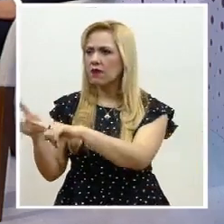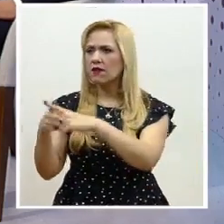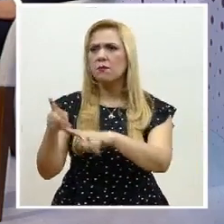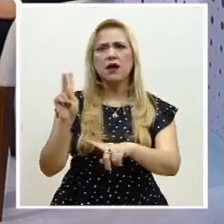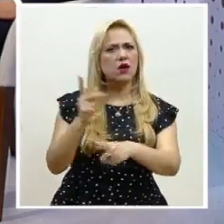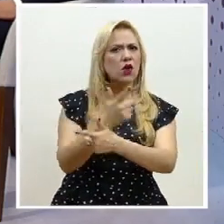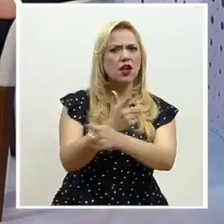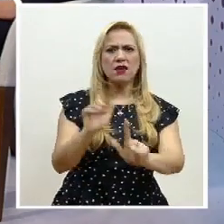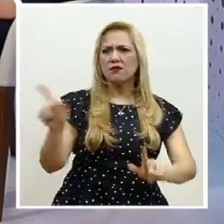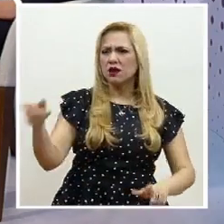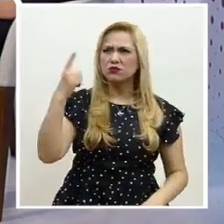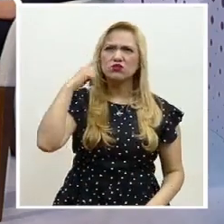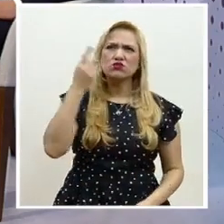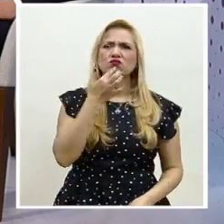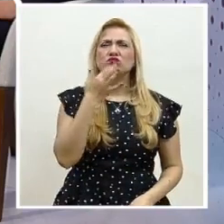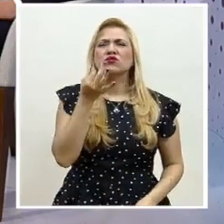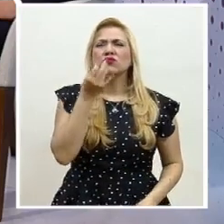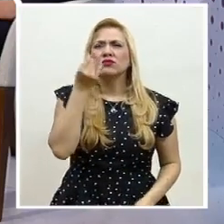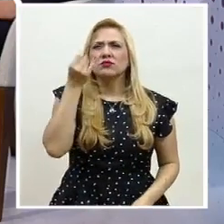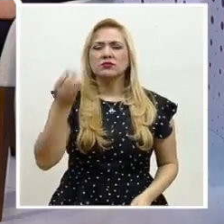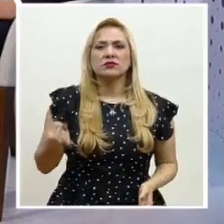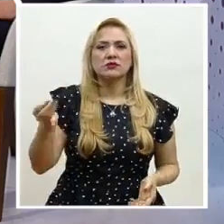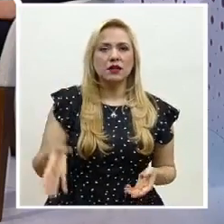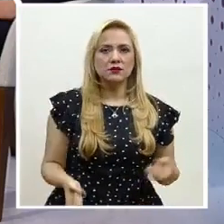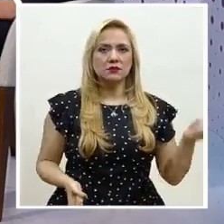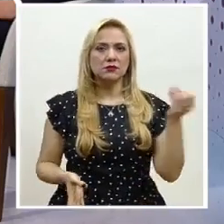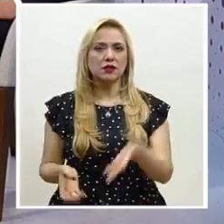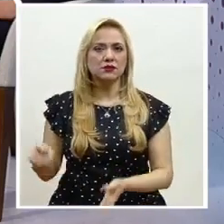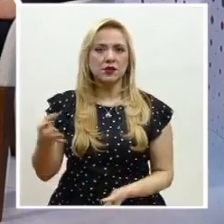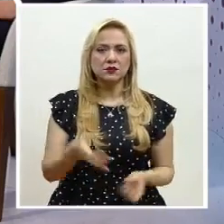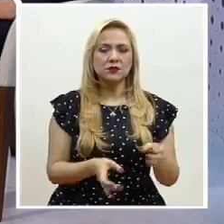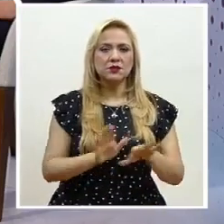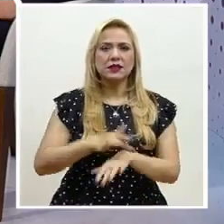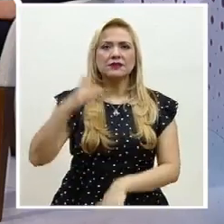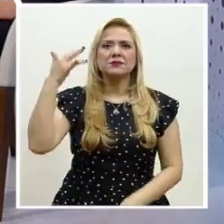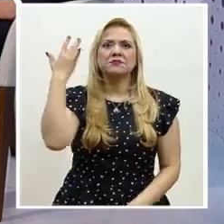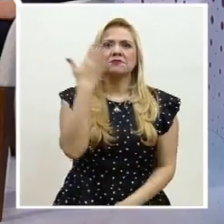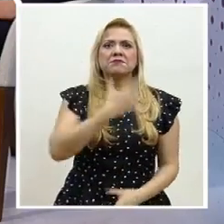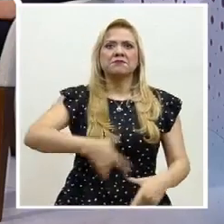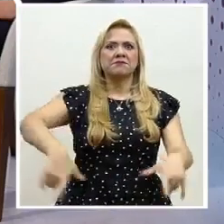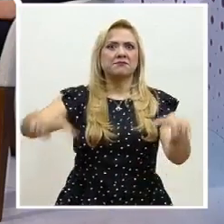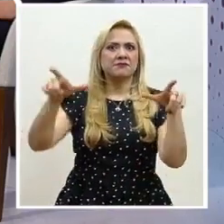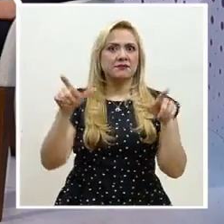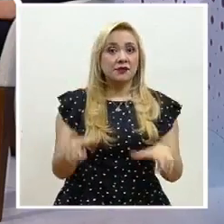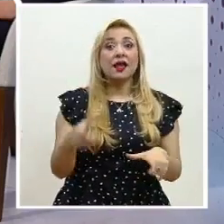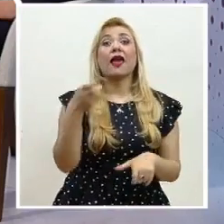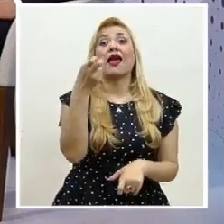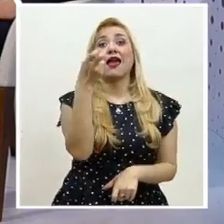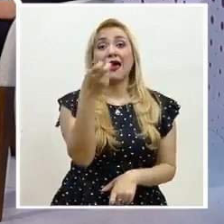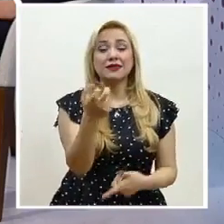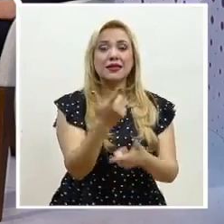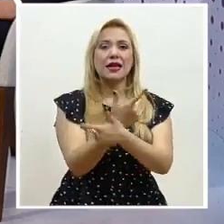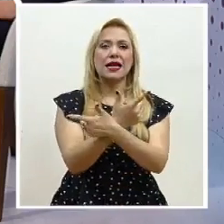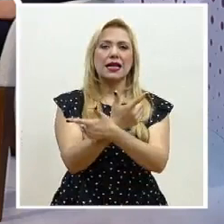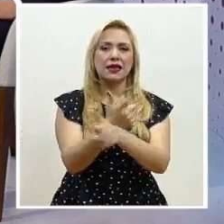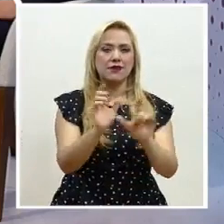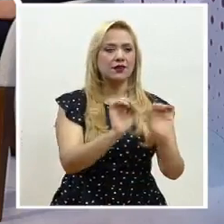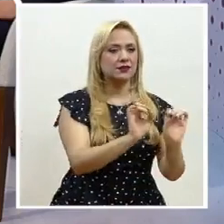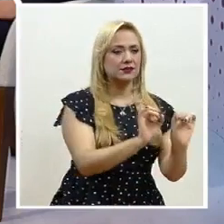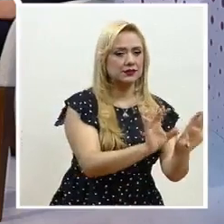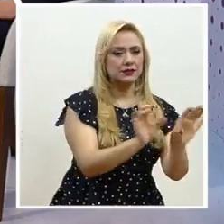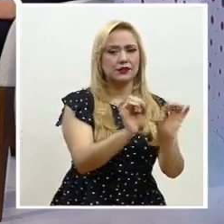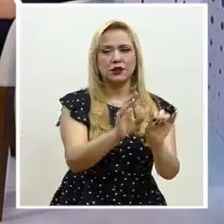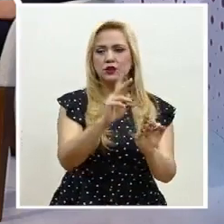no podemos ser un tribunal que aspira a libertades si no damos libertades. Claro. Y entonces, al interior de cada libertad individual de